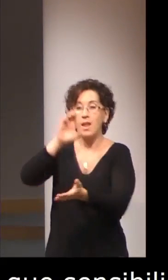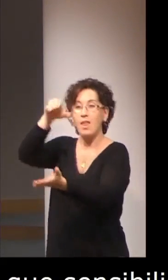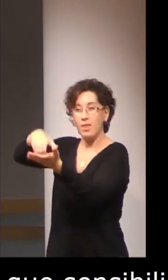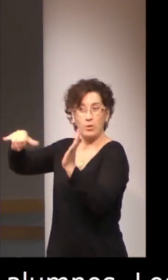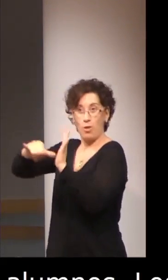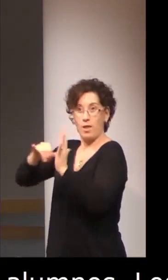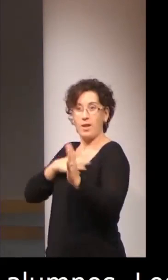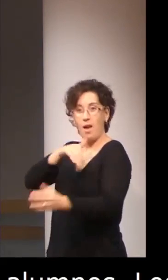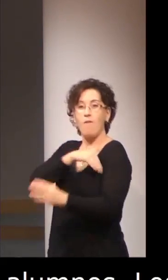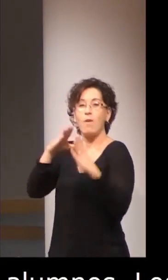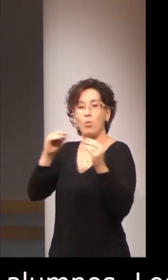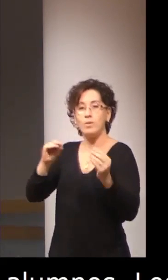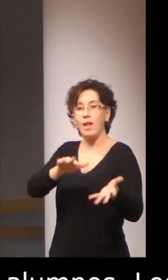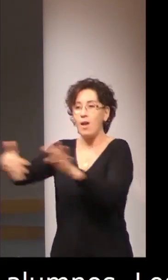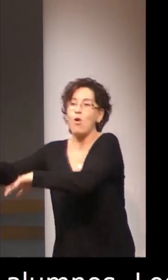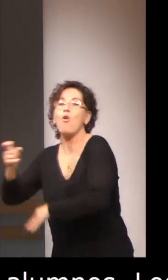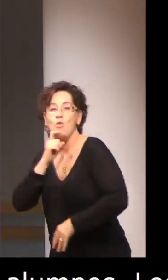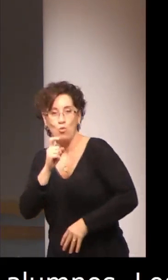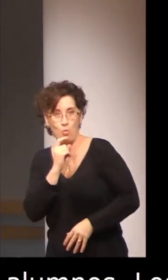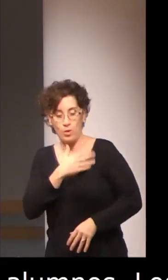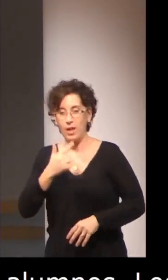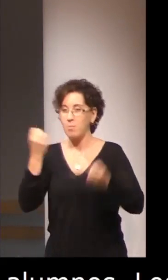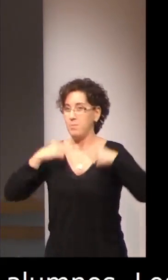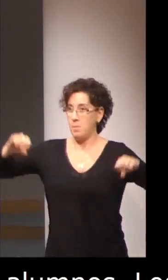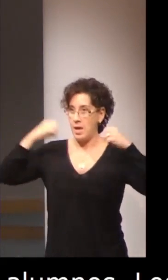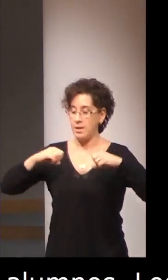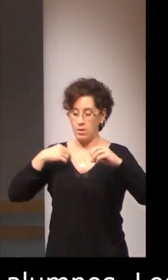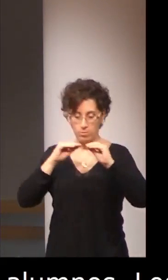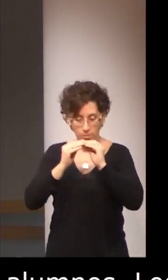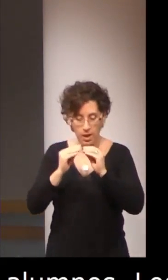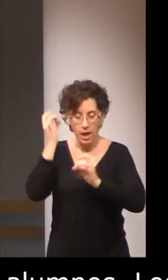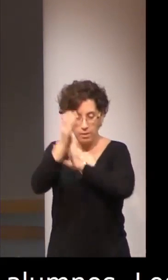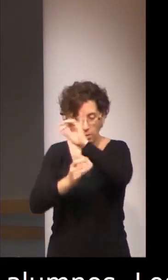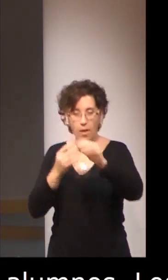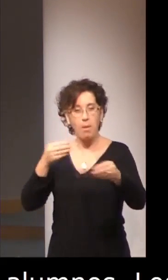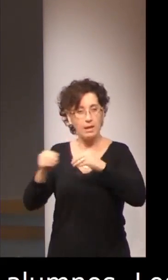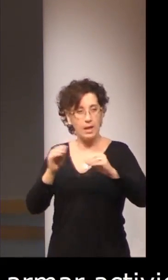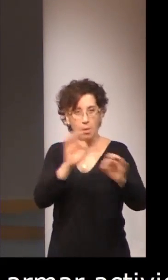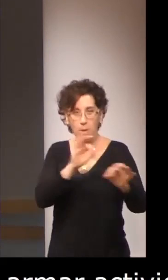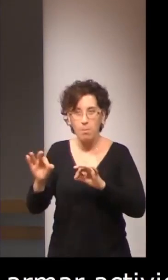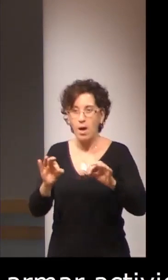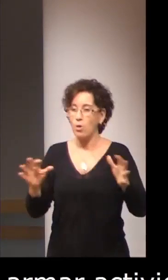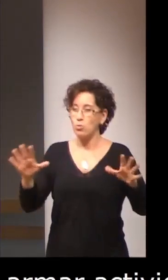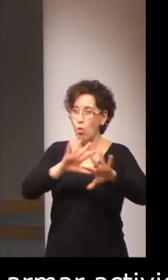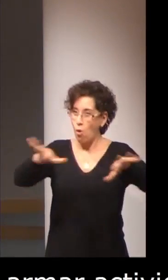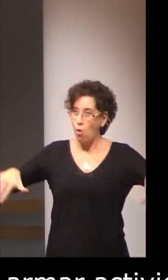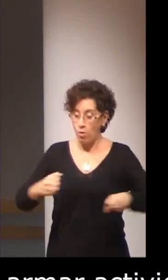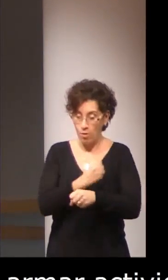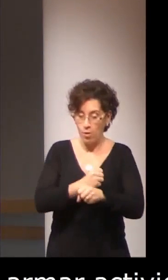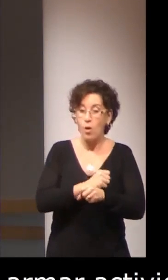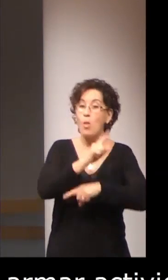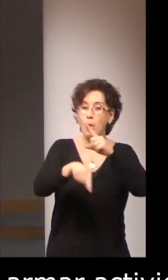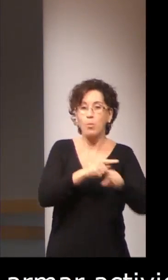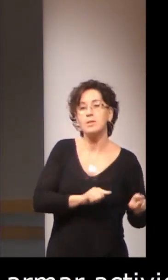Facultad diseñan las actividades preparan los materiales y después Estas actividades se llevan a cabo efectivamente en dos